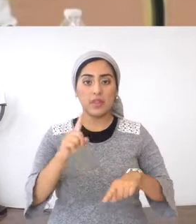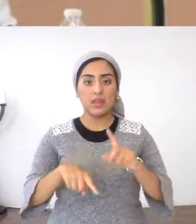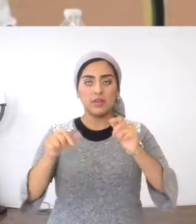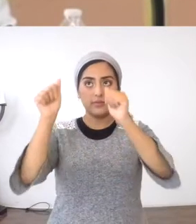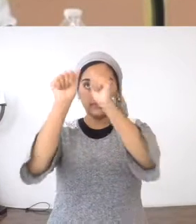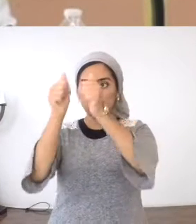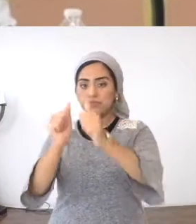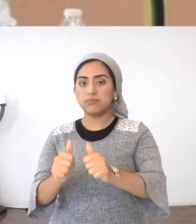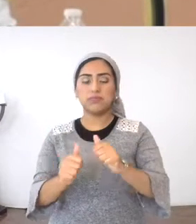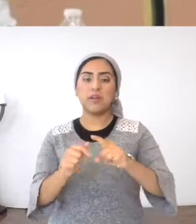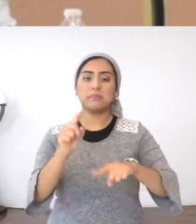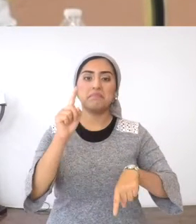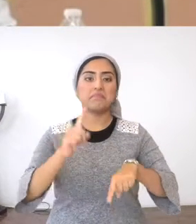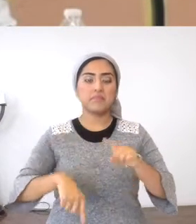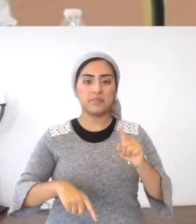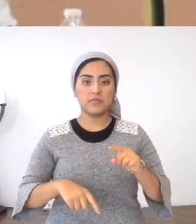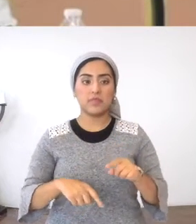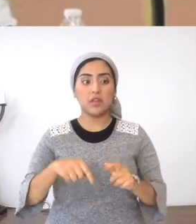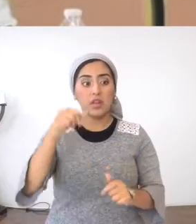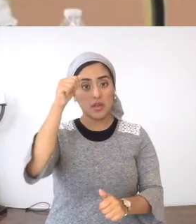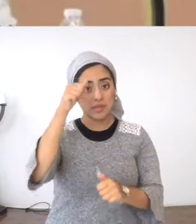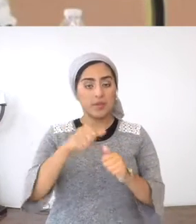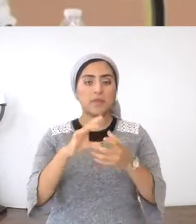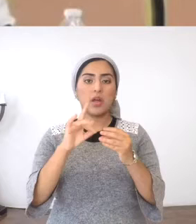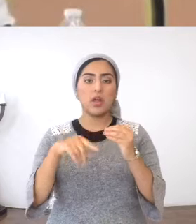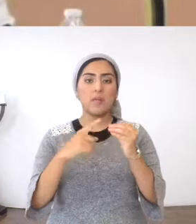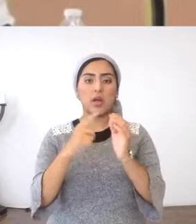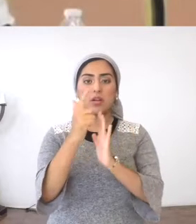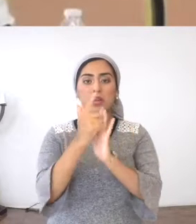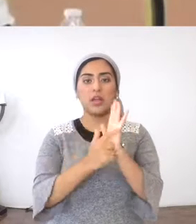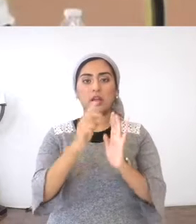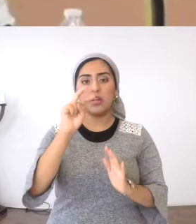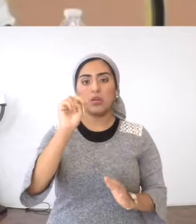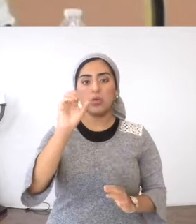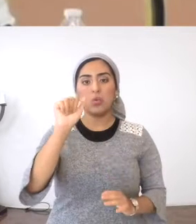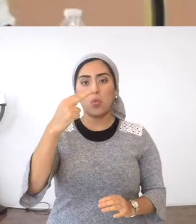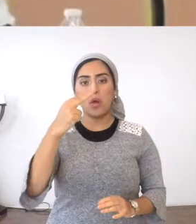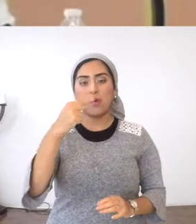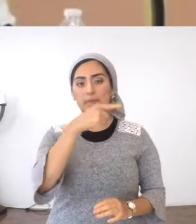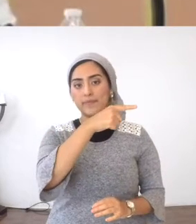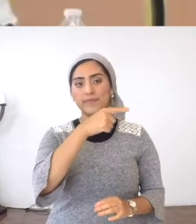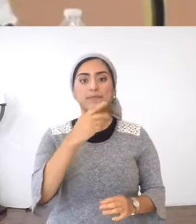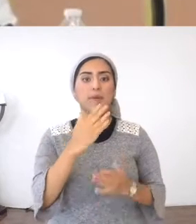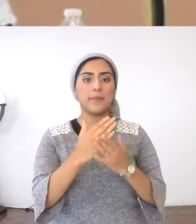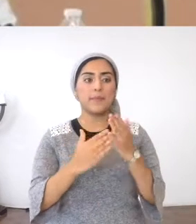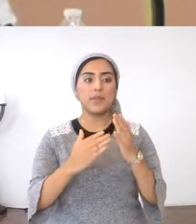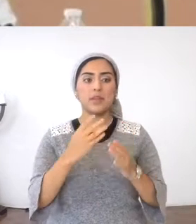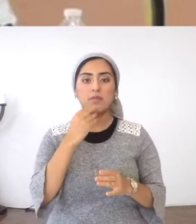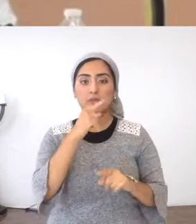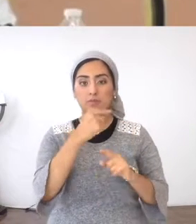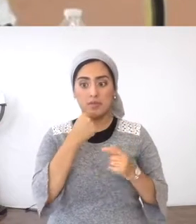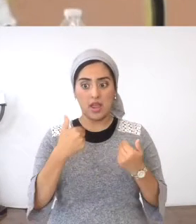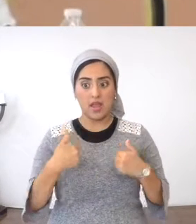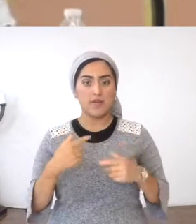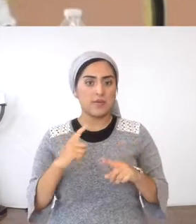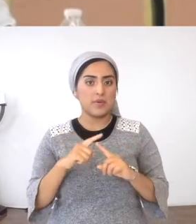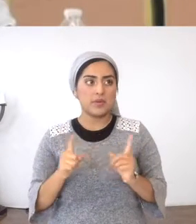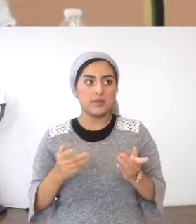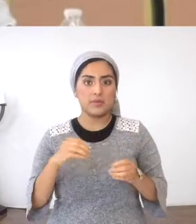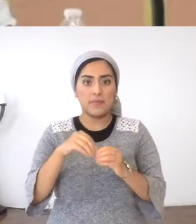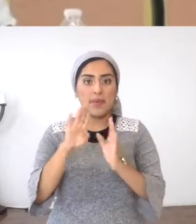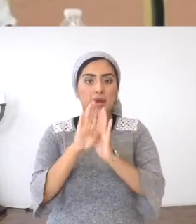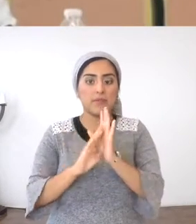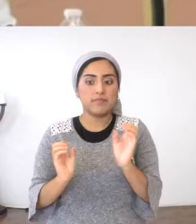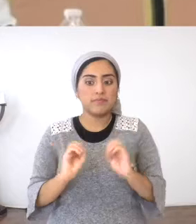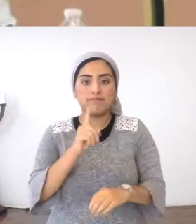A la idolatría Recuerden Estoy hablando De las leyes De Noaj Que dicen ellos Que existen Pero